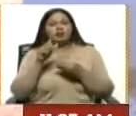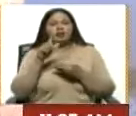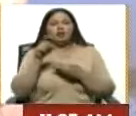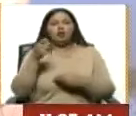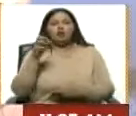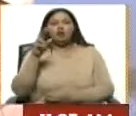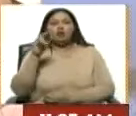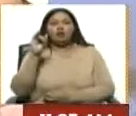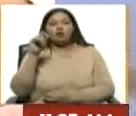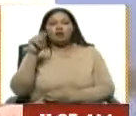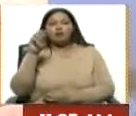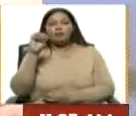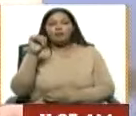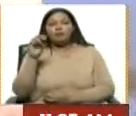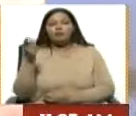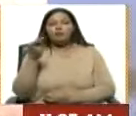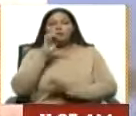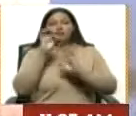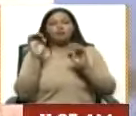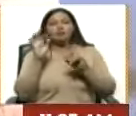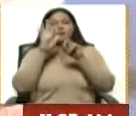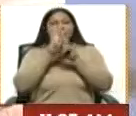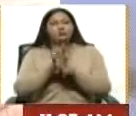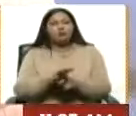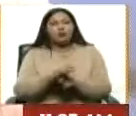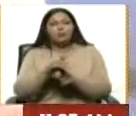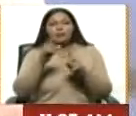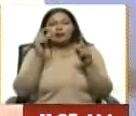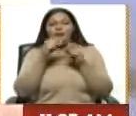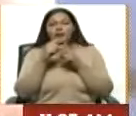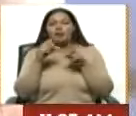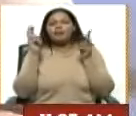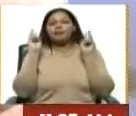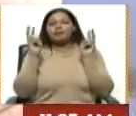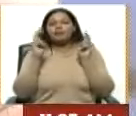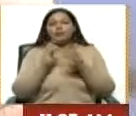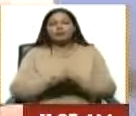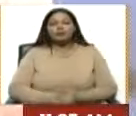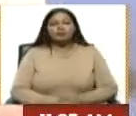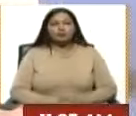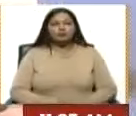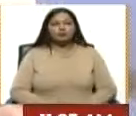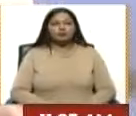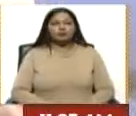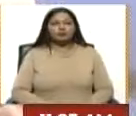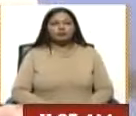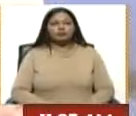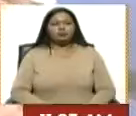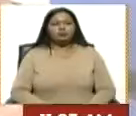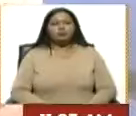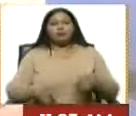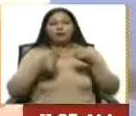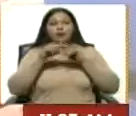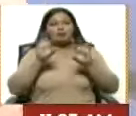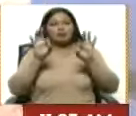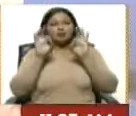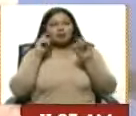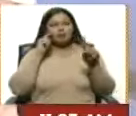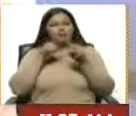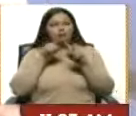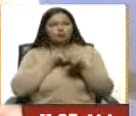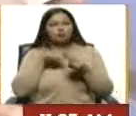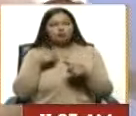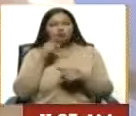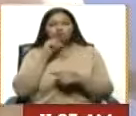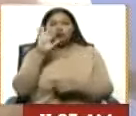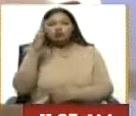y buscan censurar palabras, buscan censurar temas, buscan censurar palabras clave. Y no tengo la